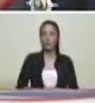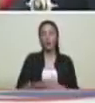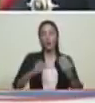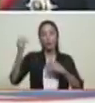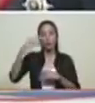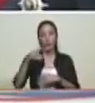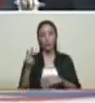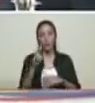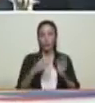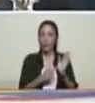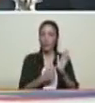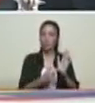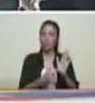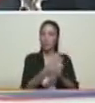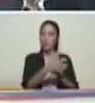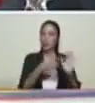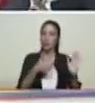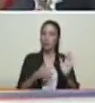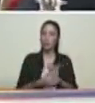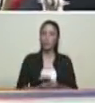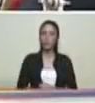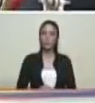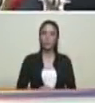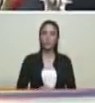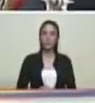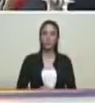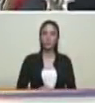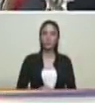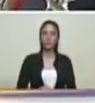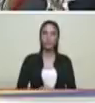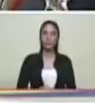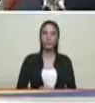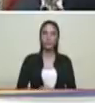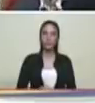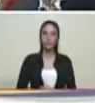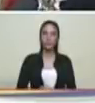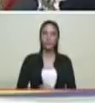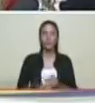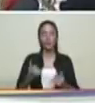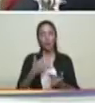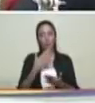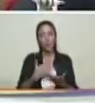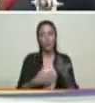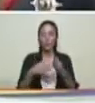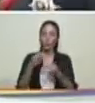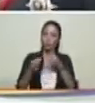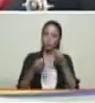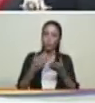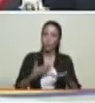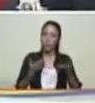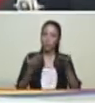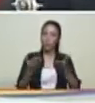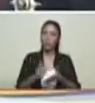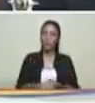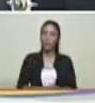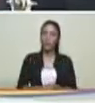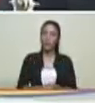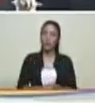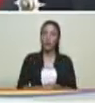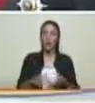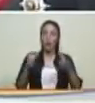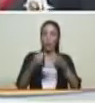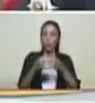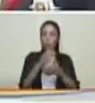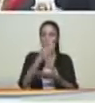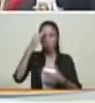venezuela nace en el esequibo en el comandante en jefe permiso para hablar con usted de parte de la